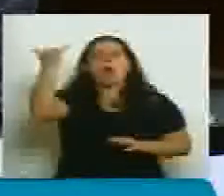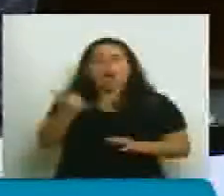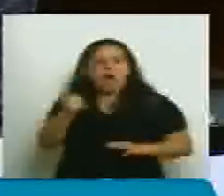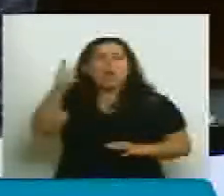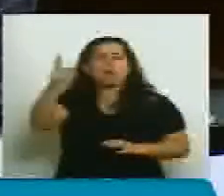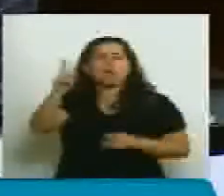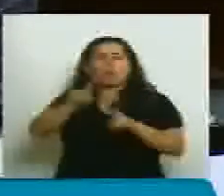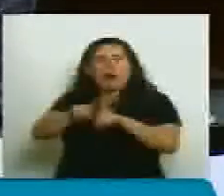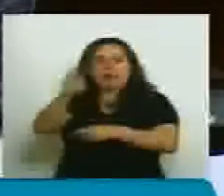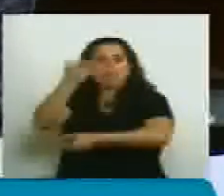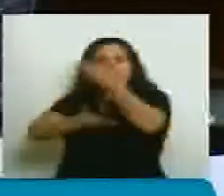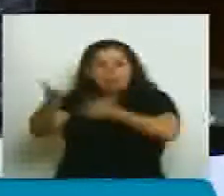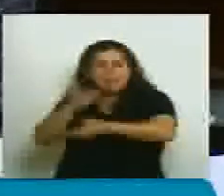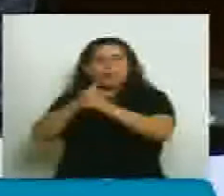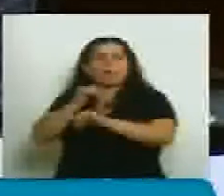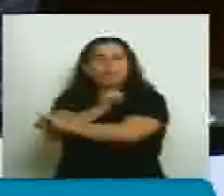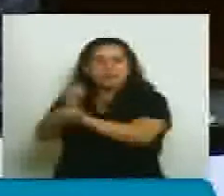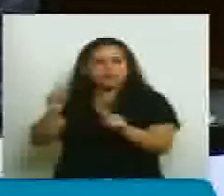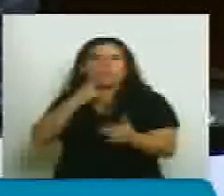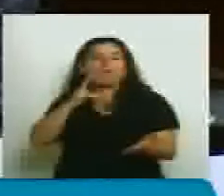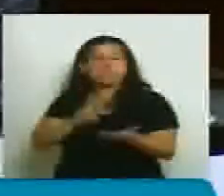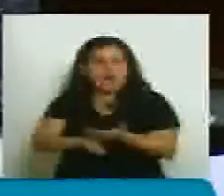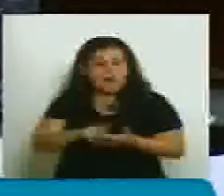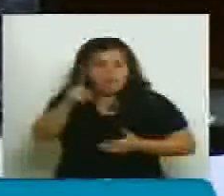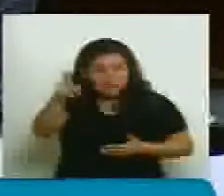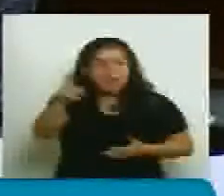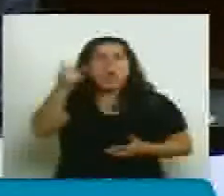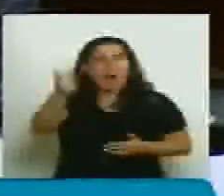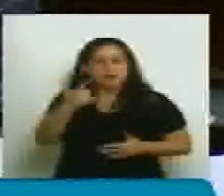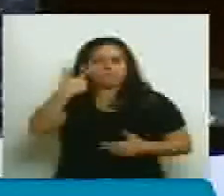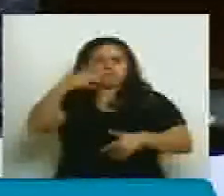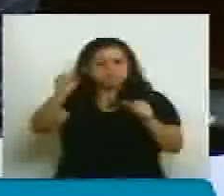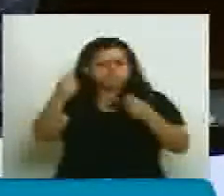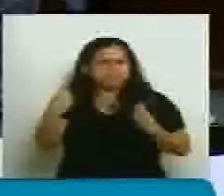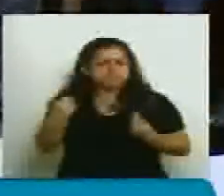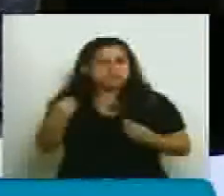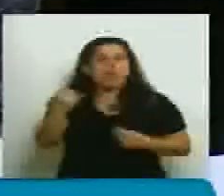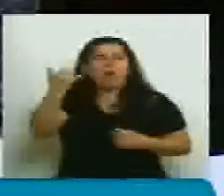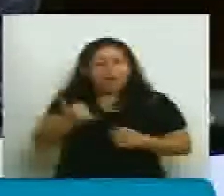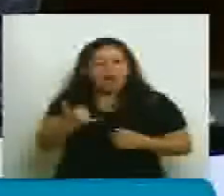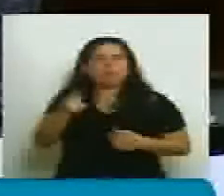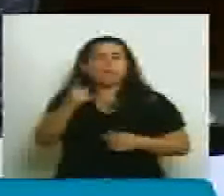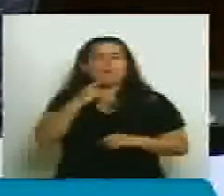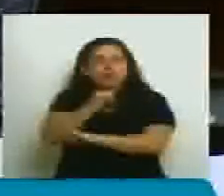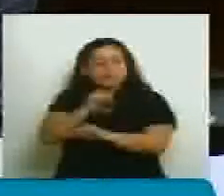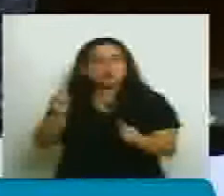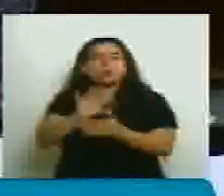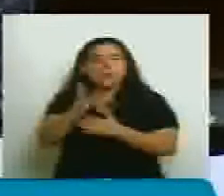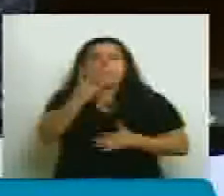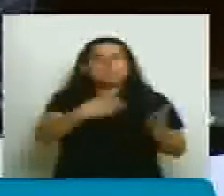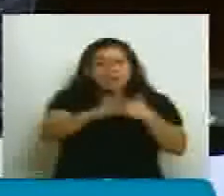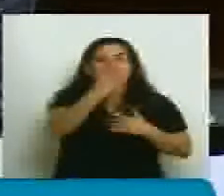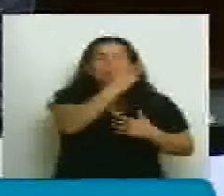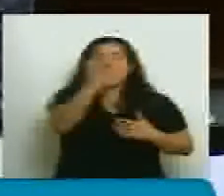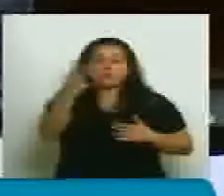de intercambio de información con fines fiscales, ha identificado aproximadamente la información de más de 4.000